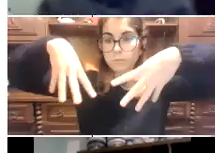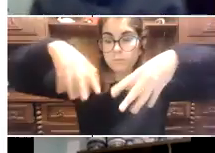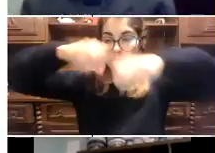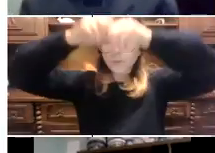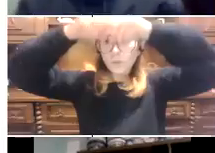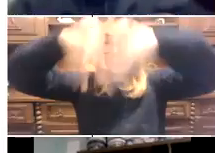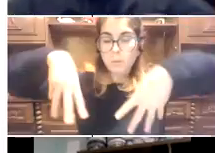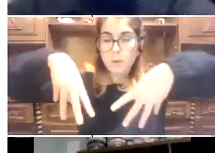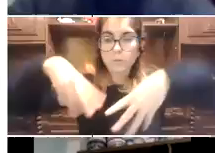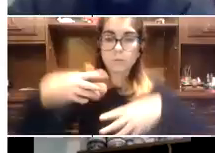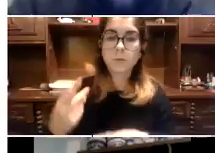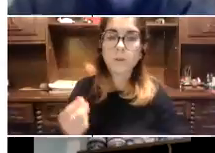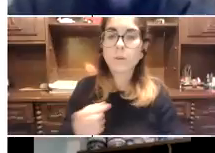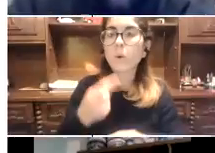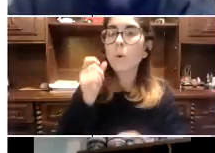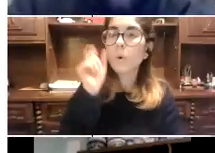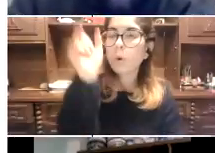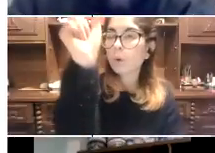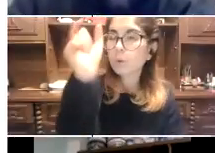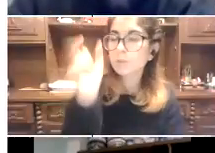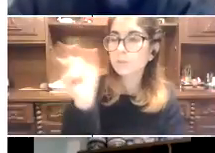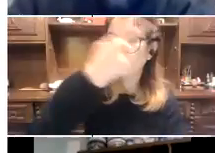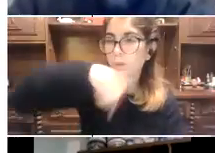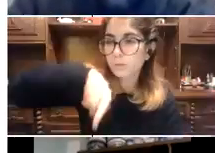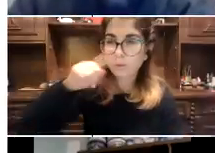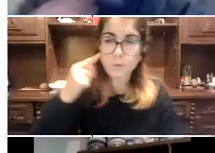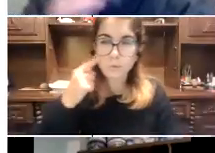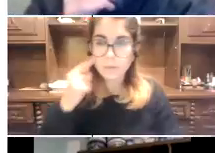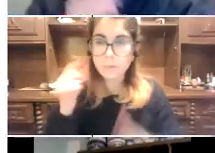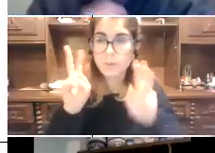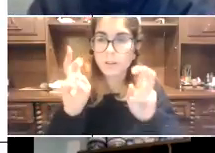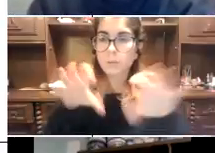los conceptos que revisamos en torno a materia y sus cambios.